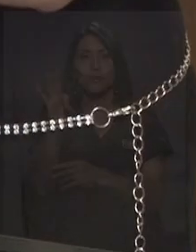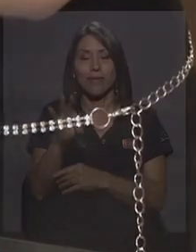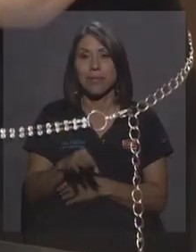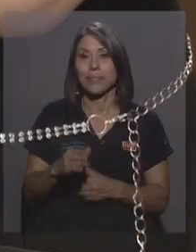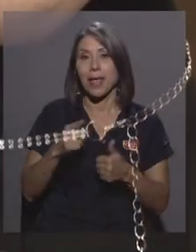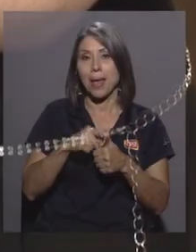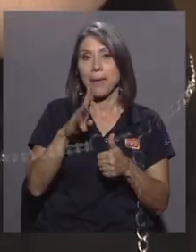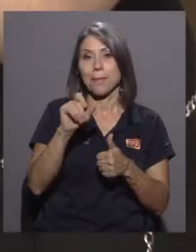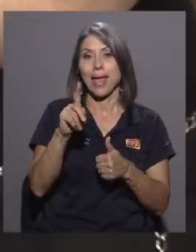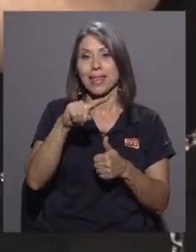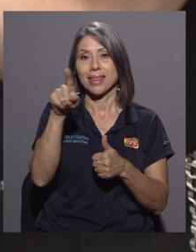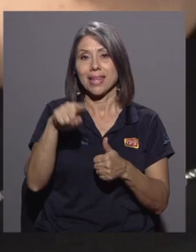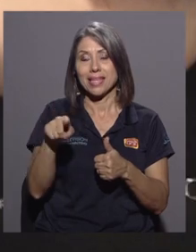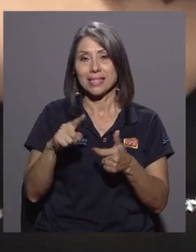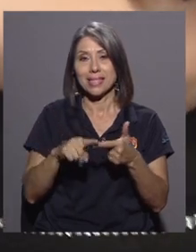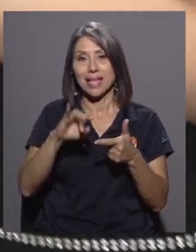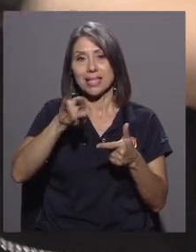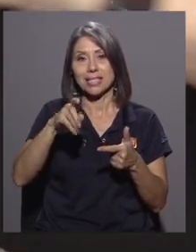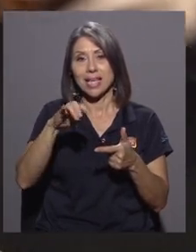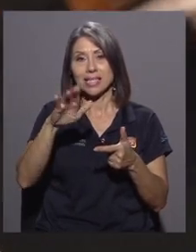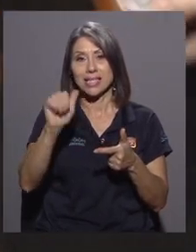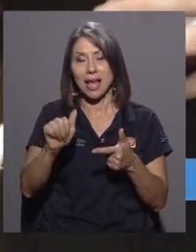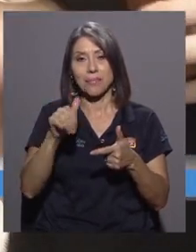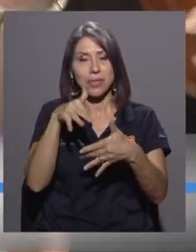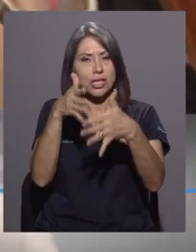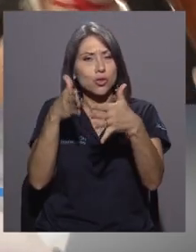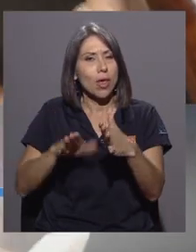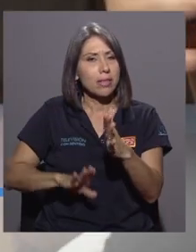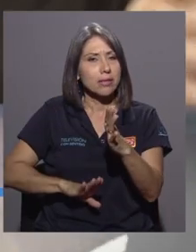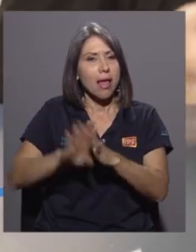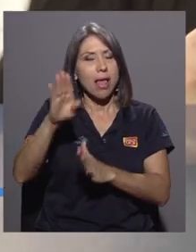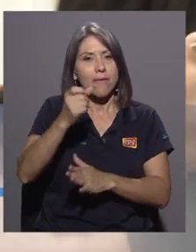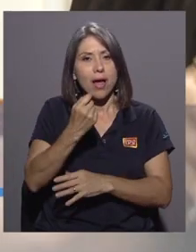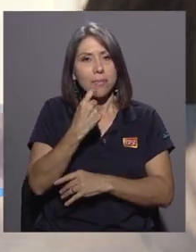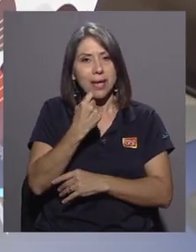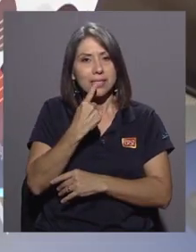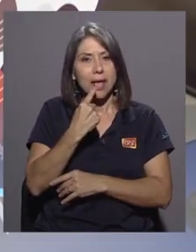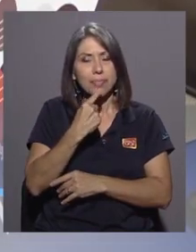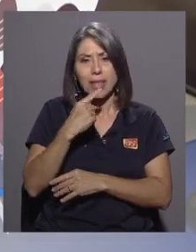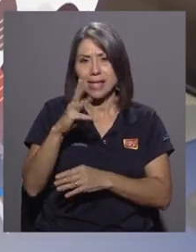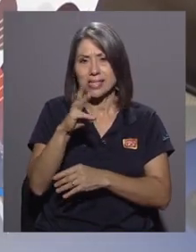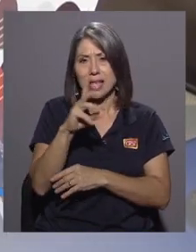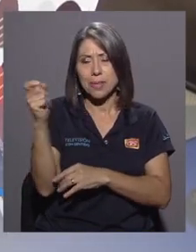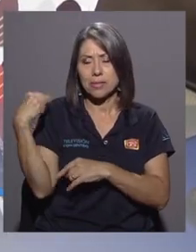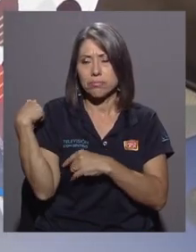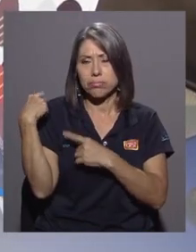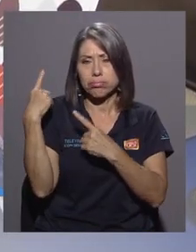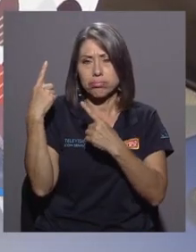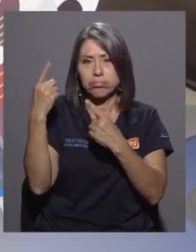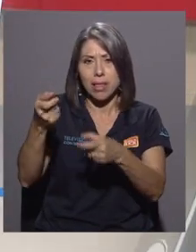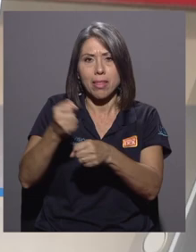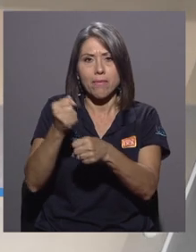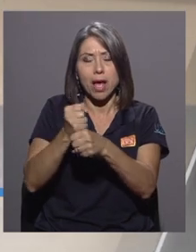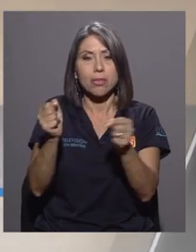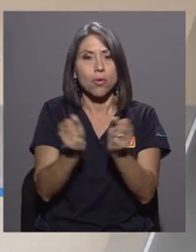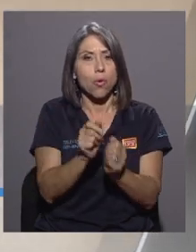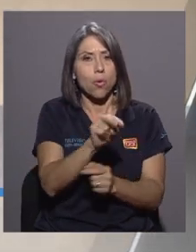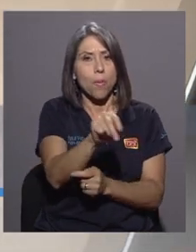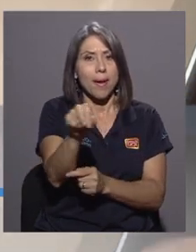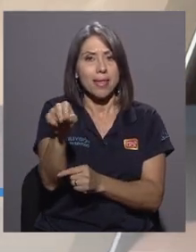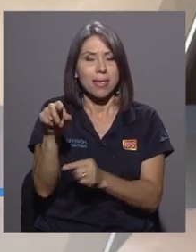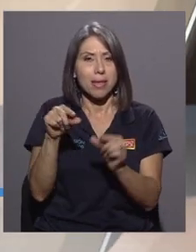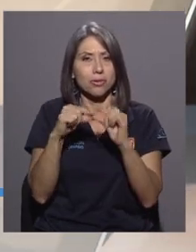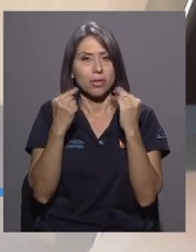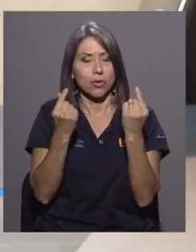Beatriz y Jessica son estudiantes avanzadas de farmacia. Durante todo el semestre estuvieron trabajando junto al resto de sus compañeros de